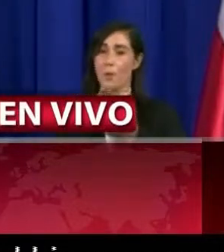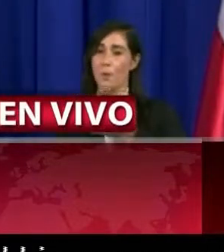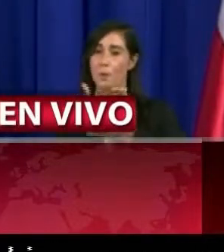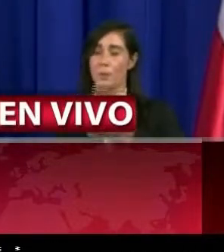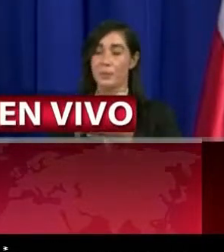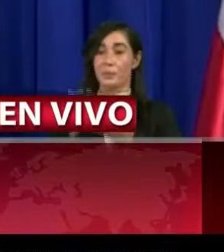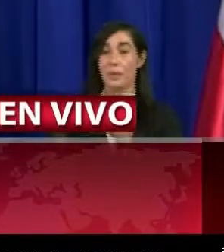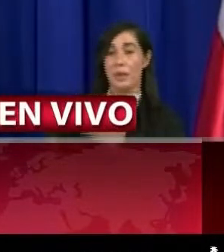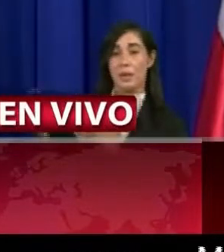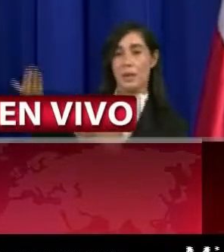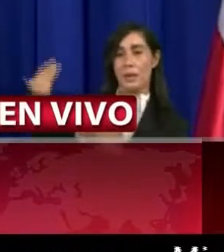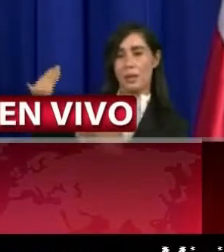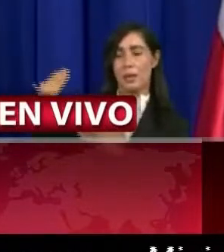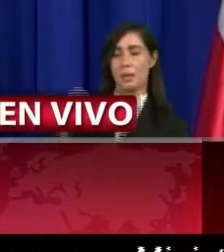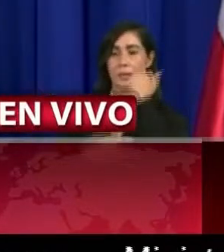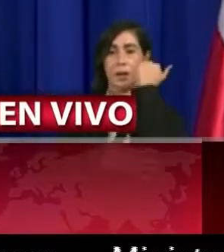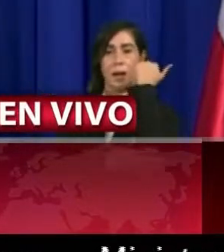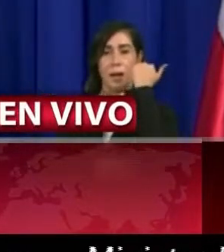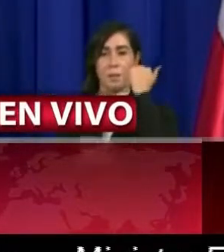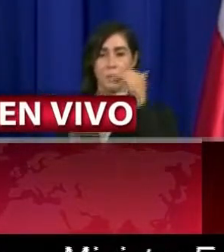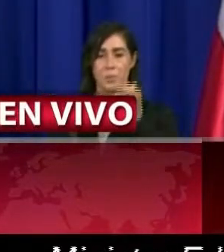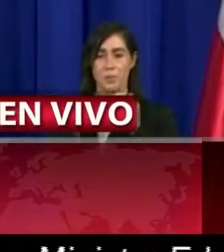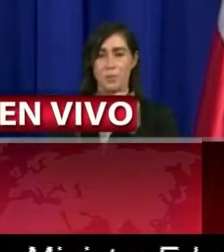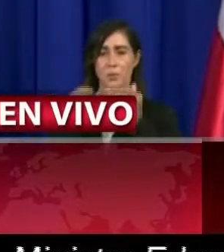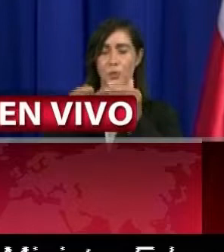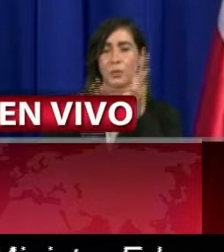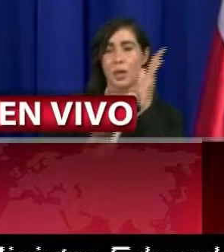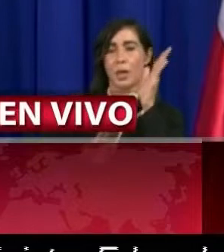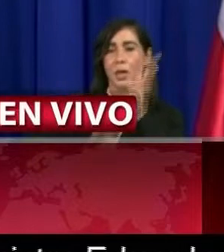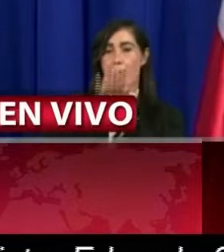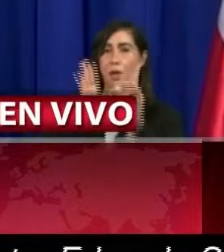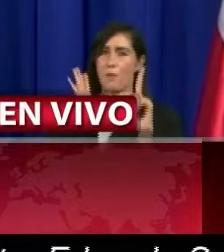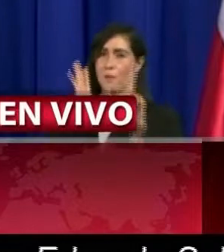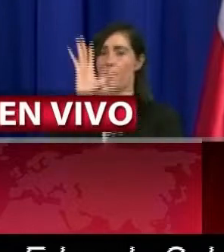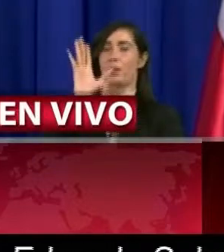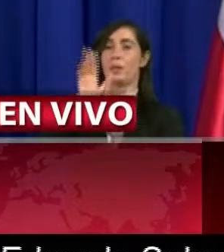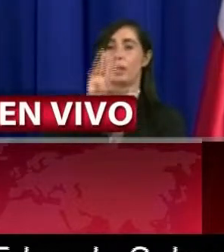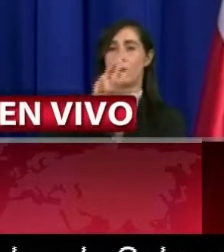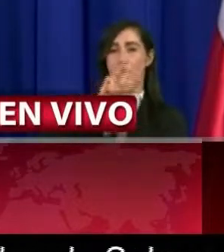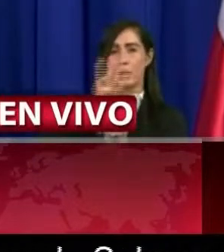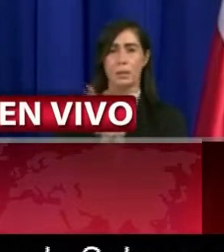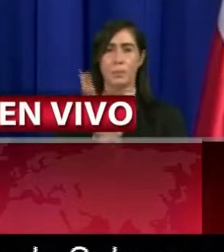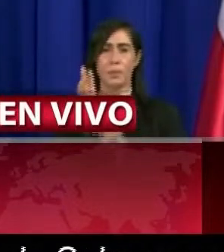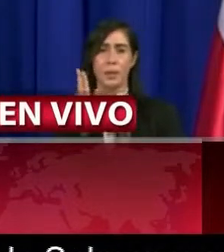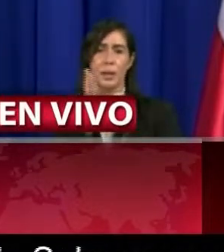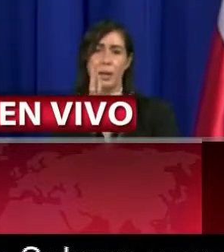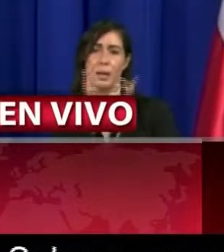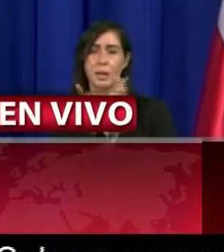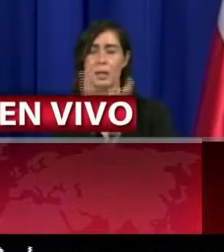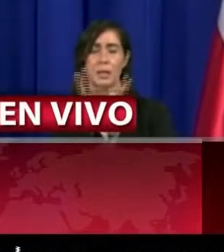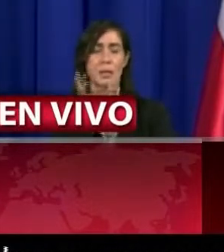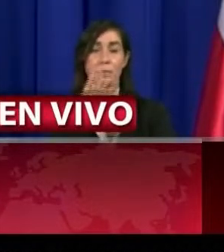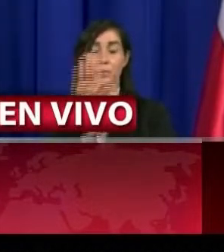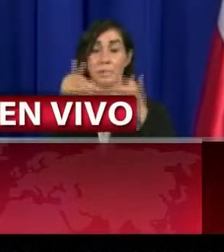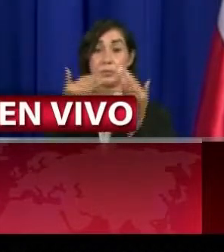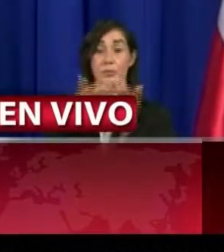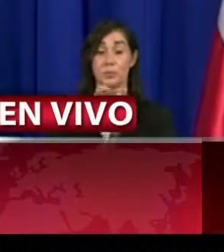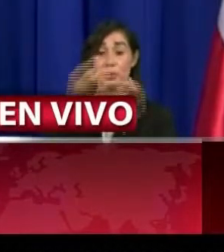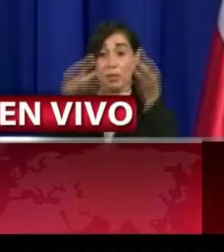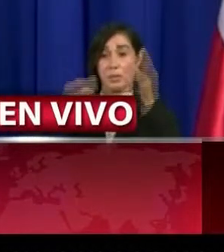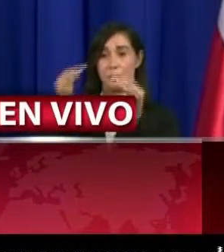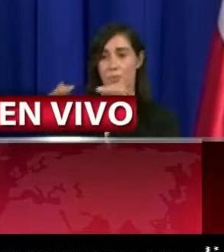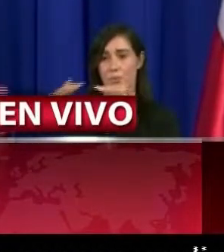dejar atrás la pobreza, enfrentar el cambio climático, la desigualdad de género y vencer las